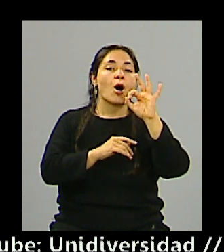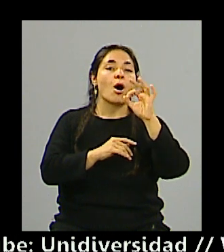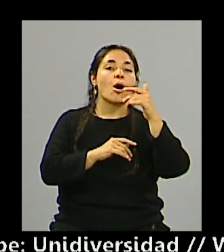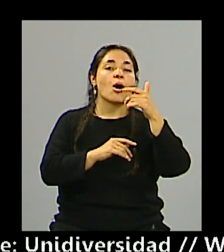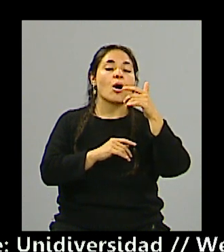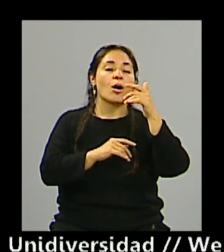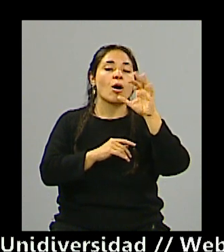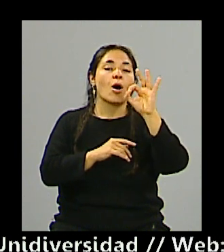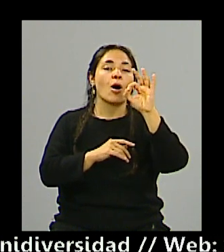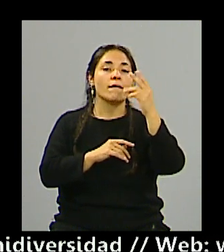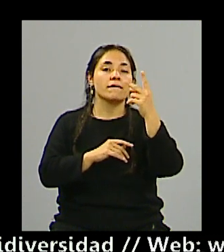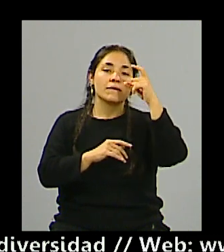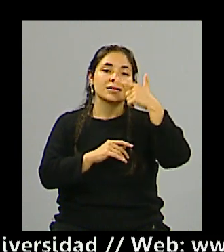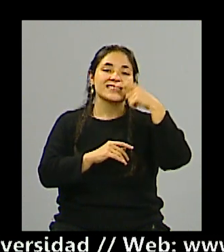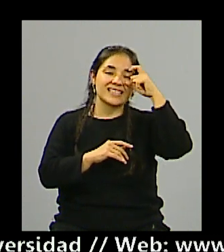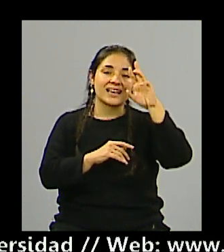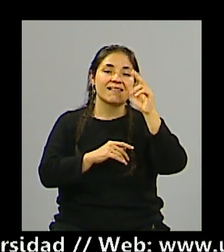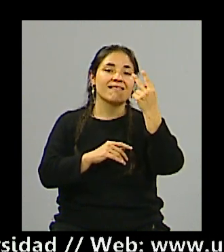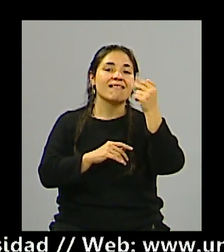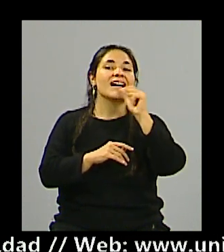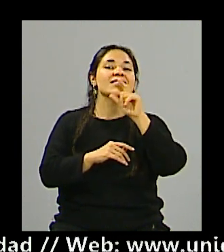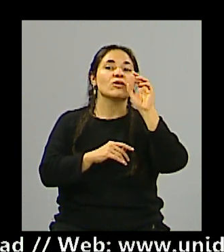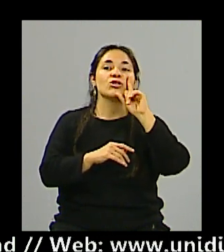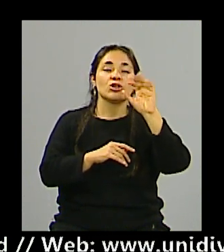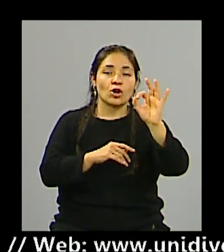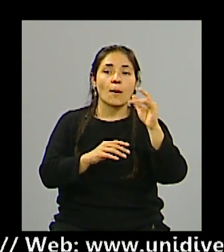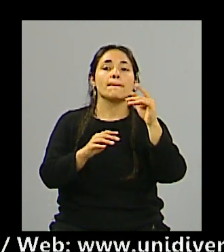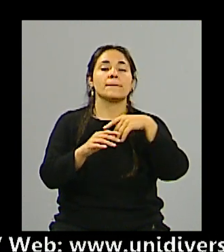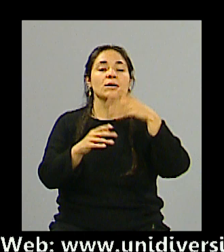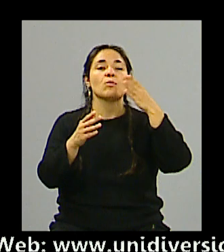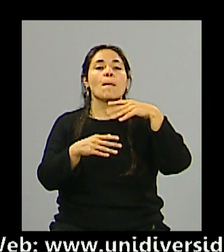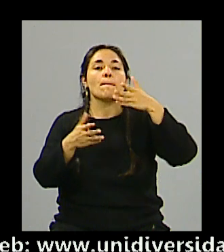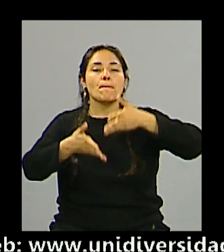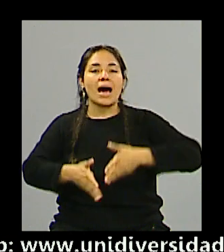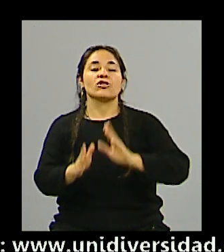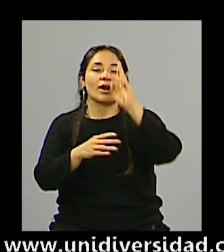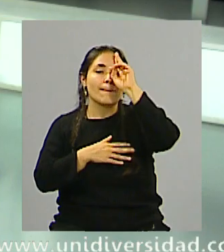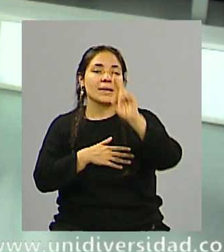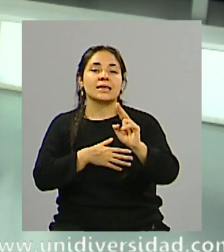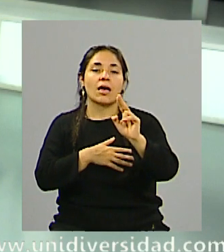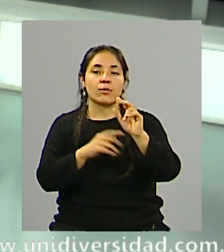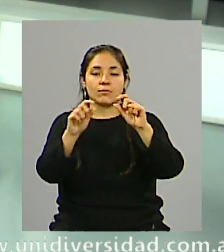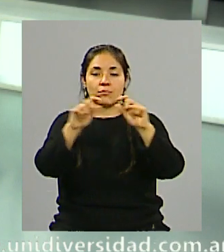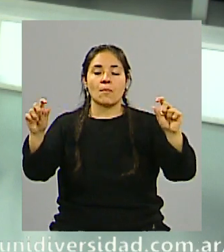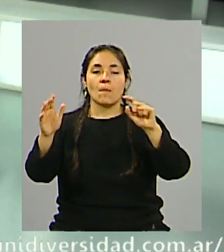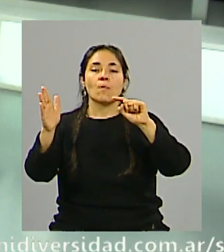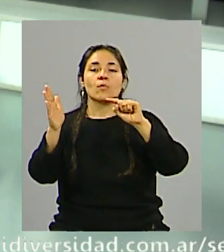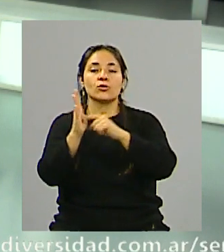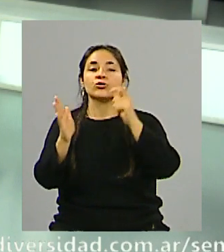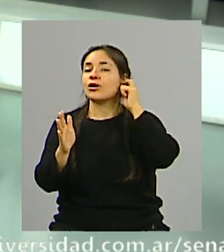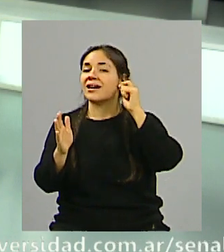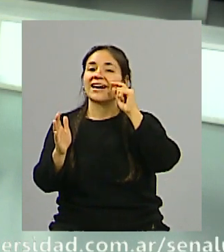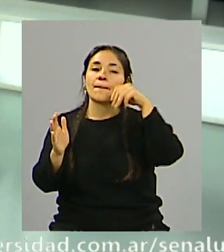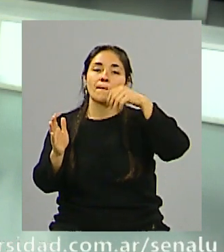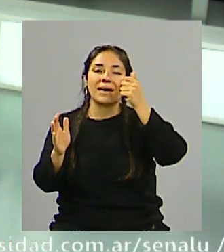observatoriopartorespetado@gmail, pero bueno, en principio por Instagram. Sí. Lo importante es que esta encuesta va a recolectar datos